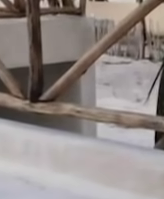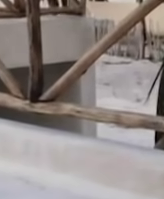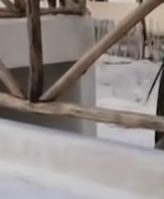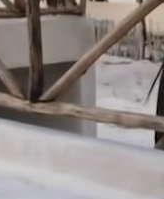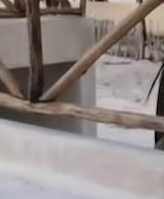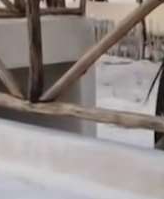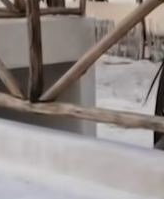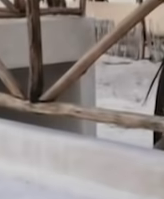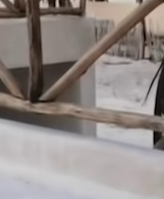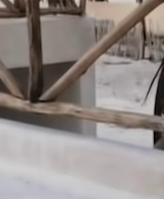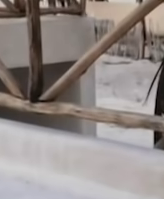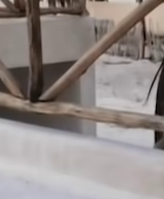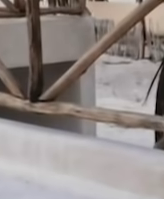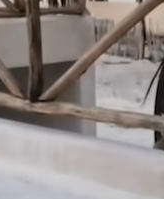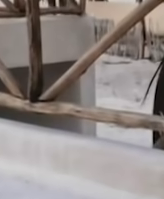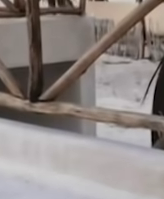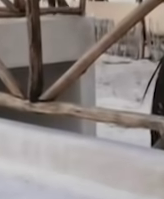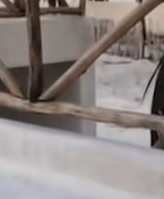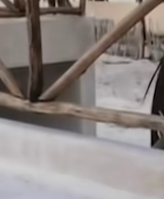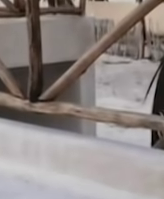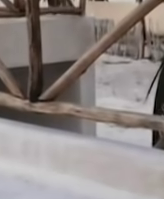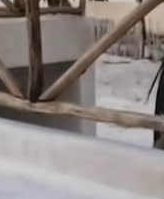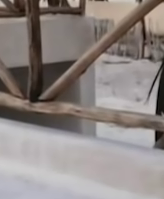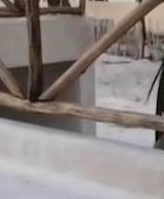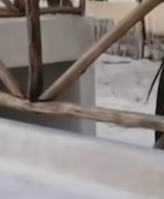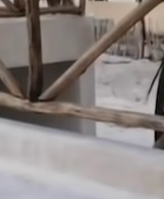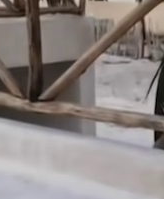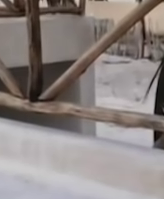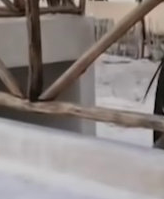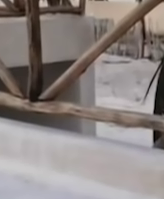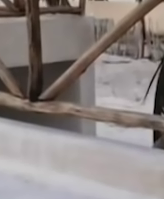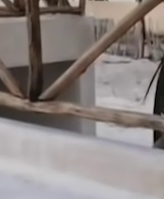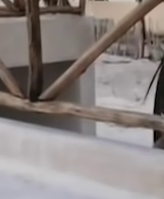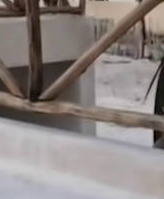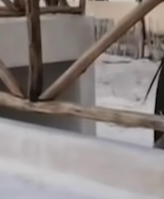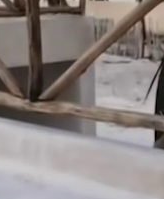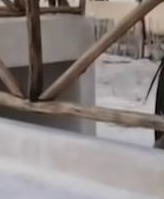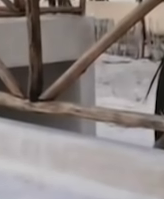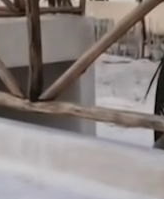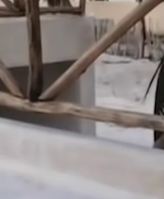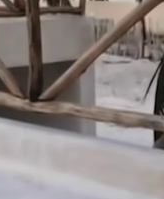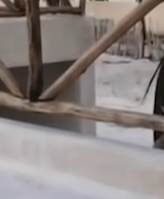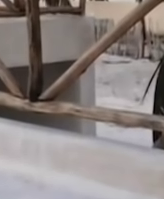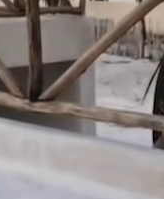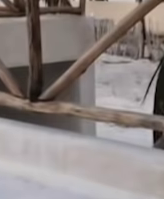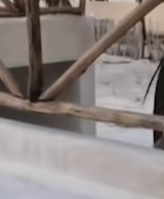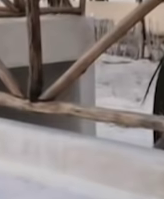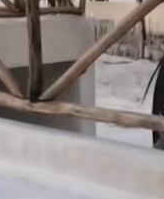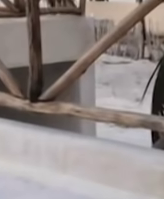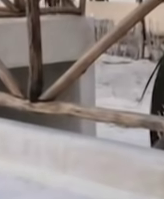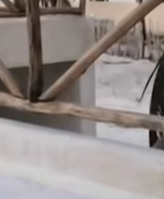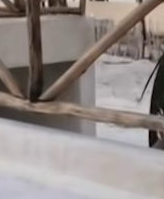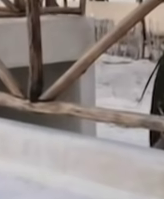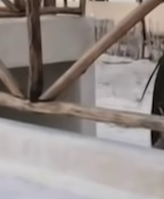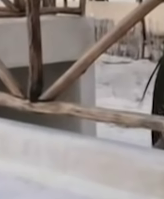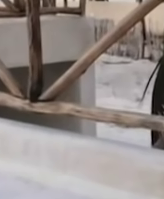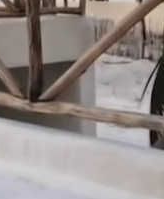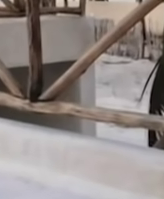3, 1, 2, 3, 1, 2, 3,